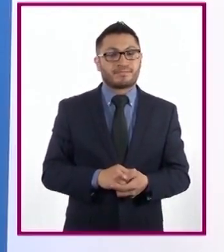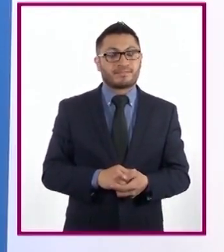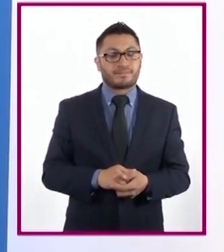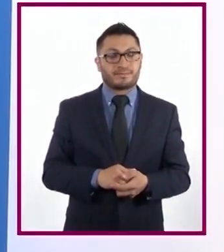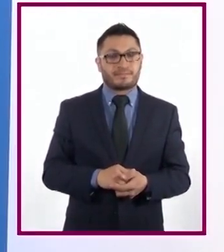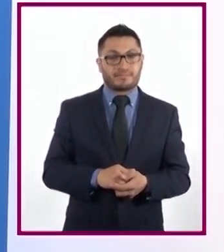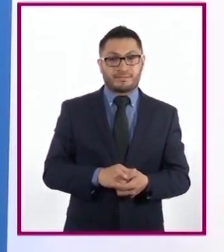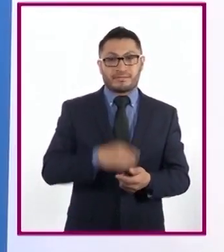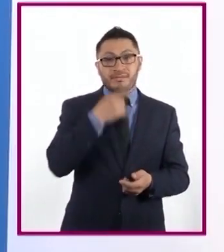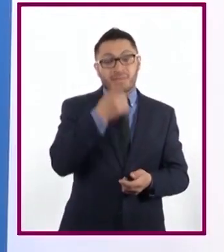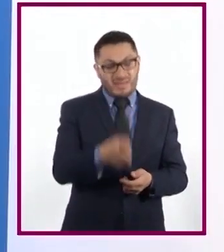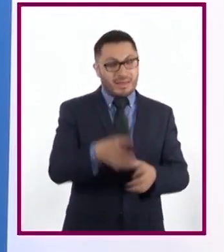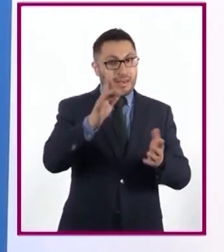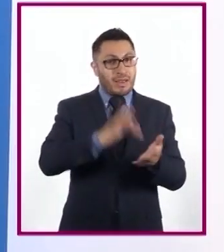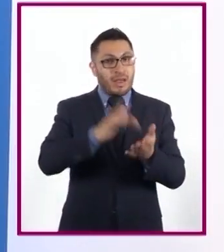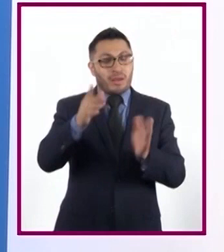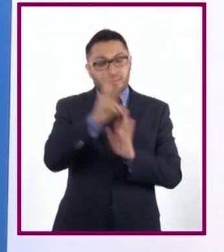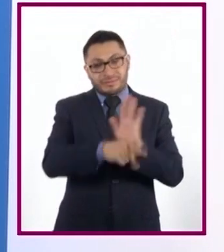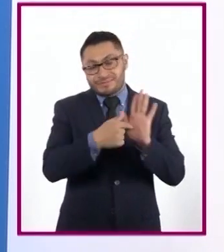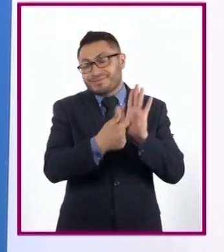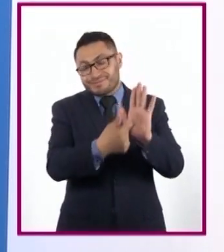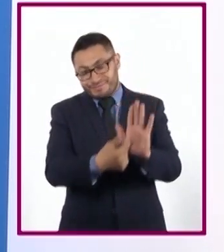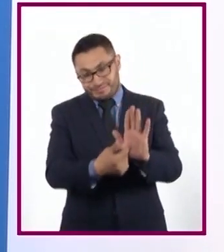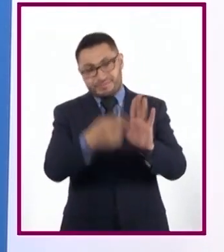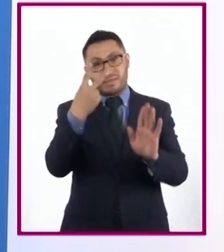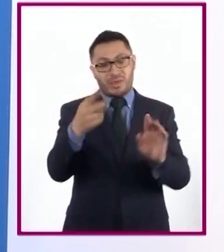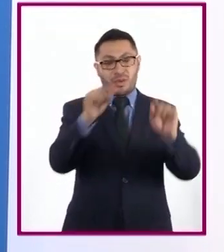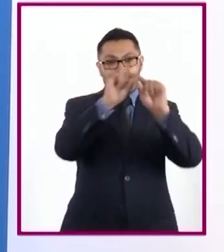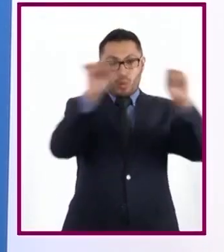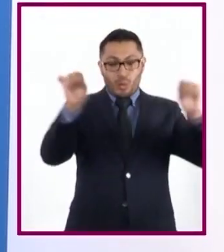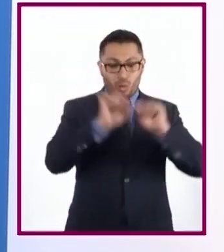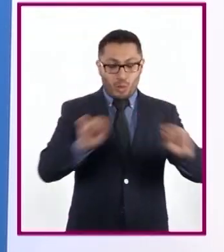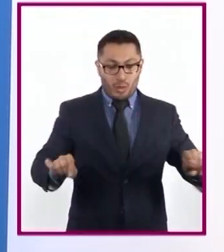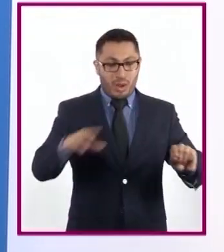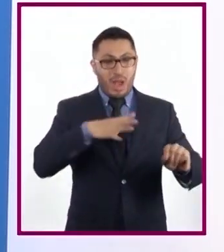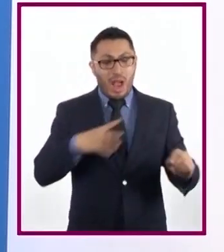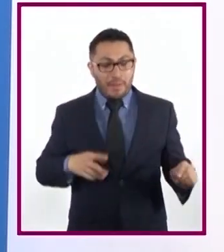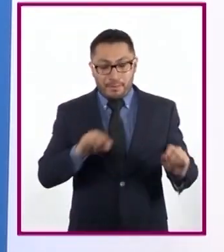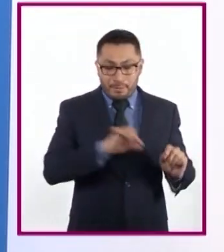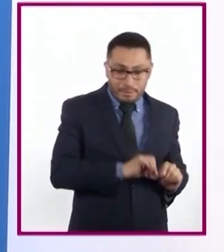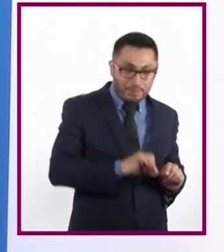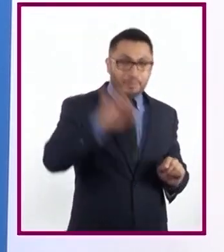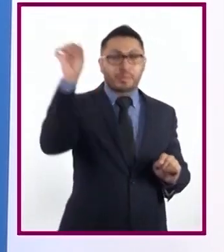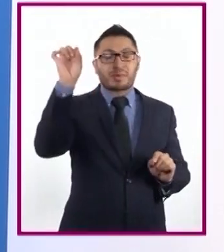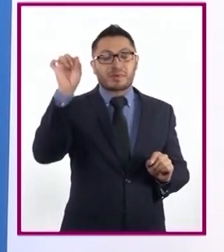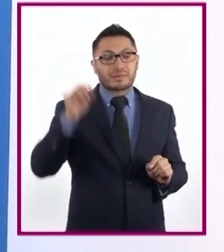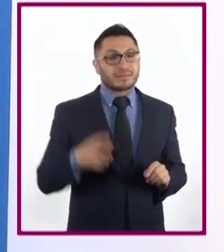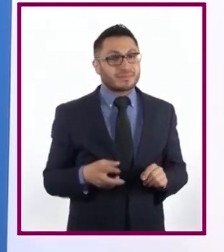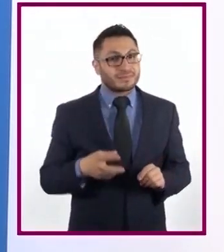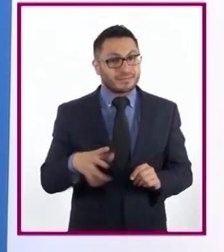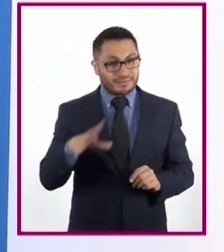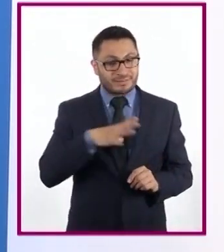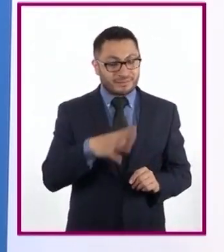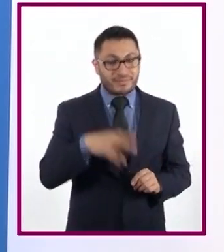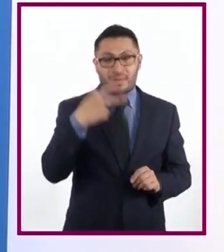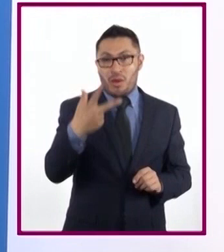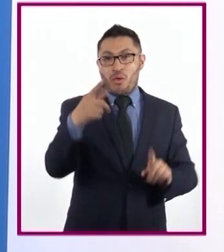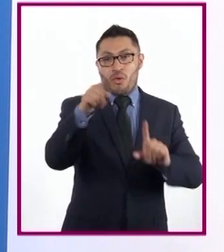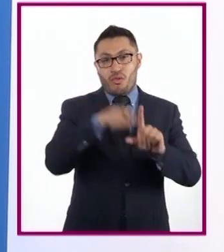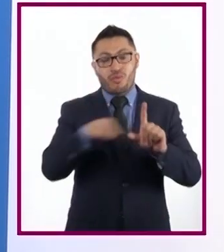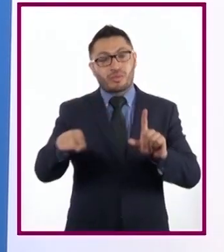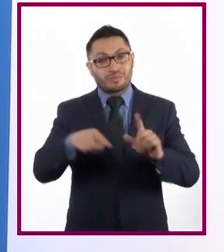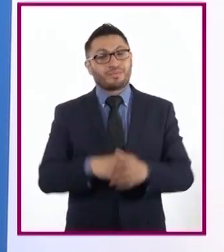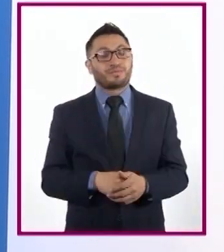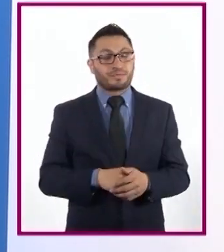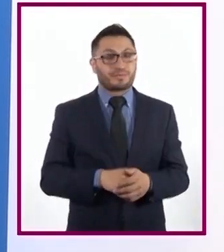Como confirmamos, gracias al audiovisual, cuando dos rectas paralelas son cortadas por una transversal, se forman 8 ángulos,